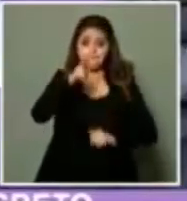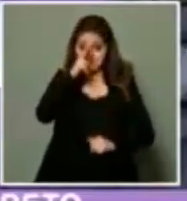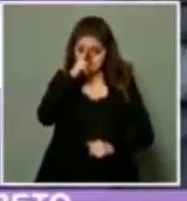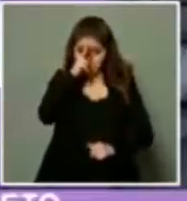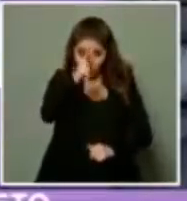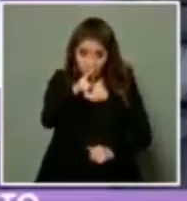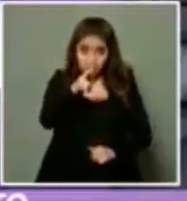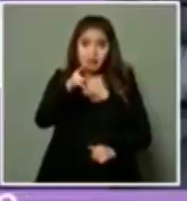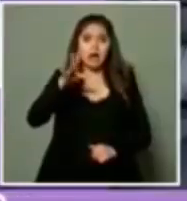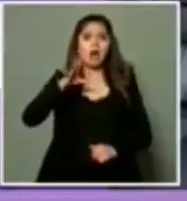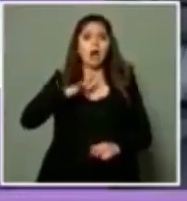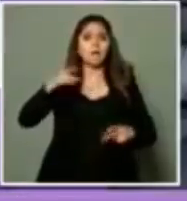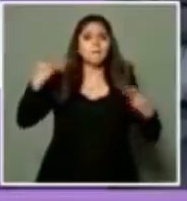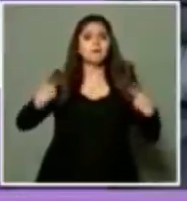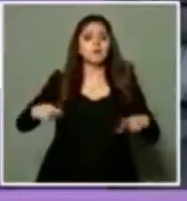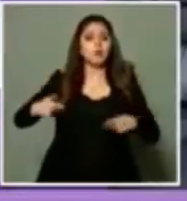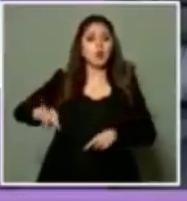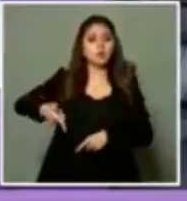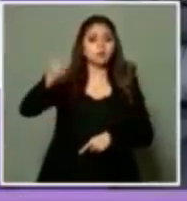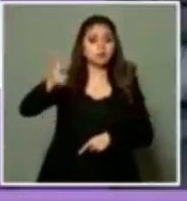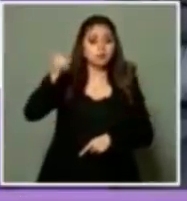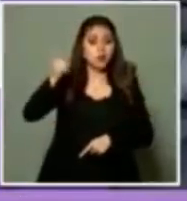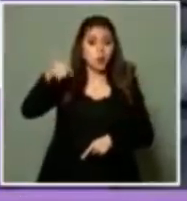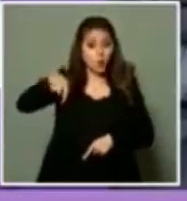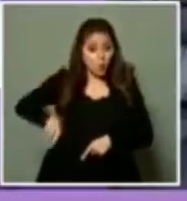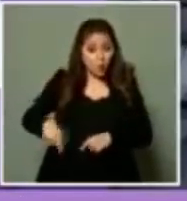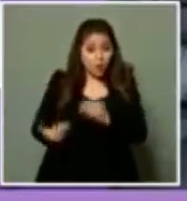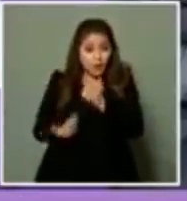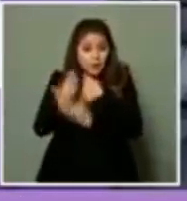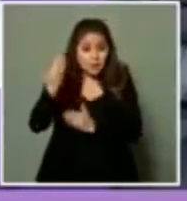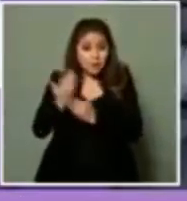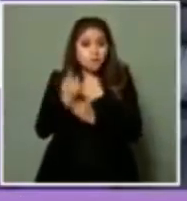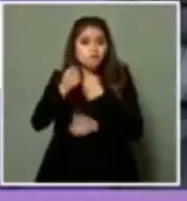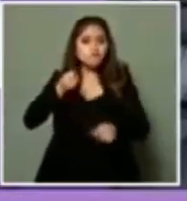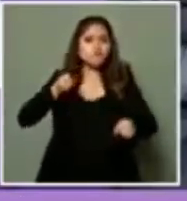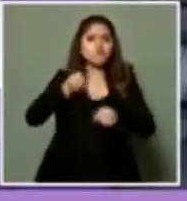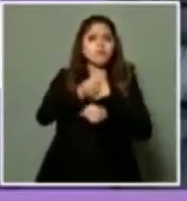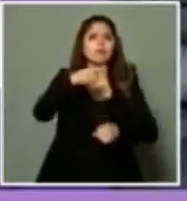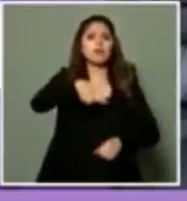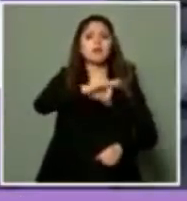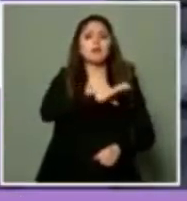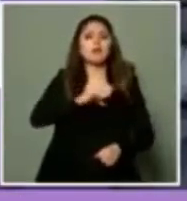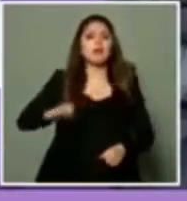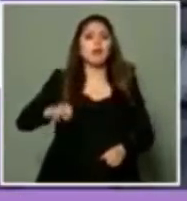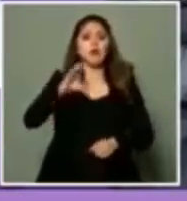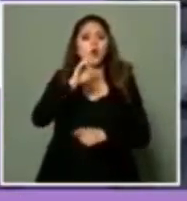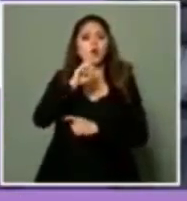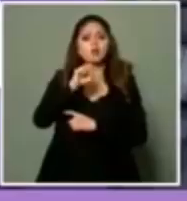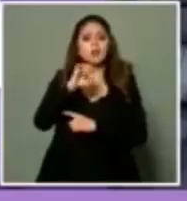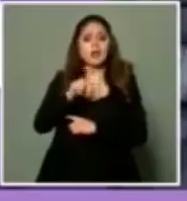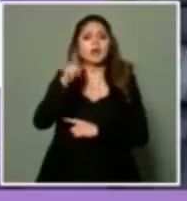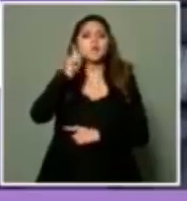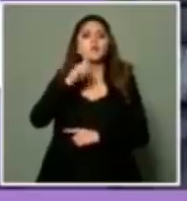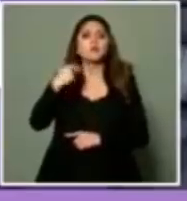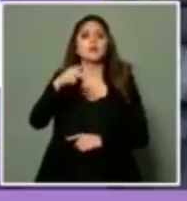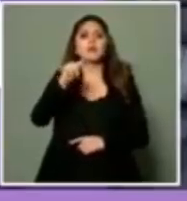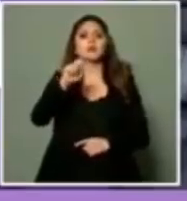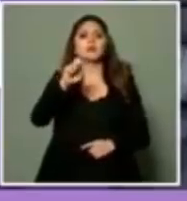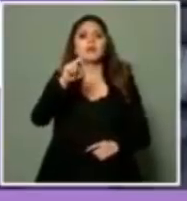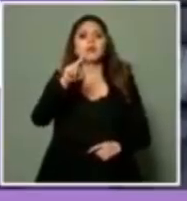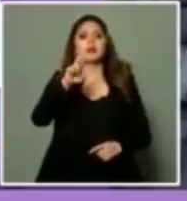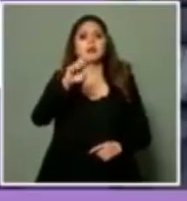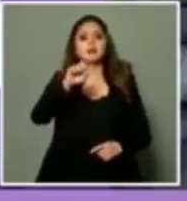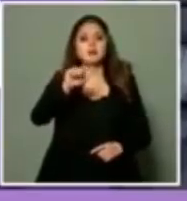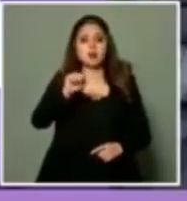personas balaceadas. Hoy en la mañana fue golpeada una candidata concejal, Teresa Ortega. Es decir,